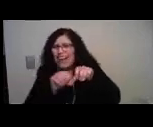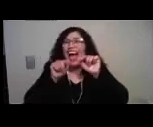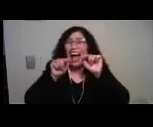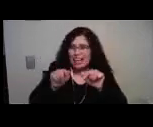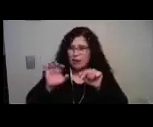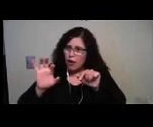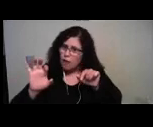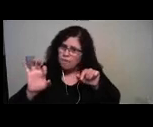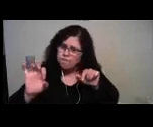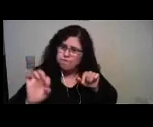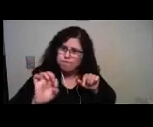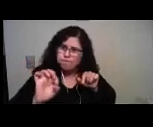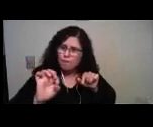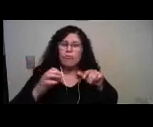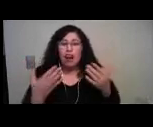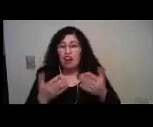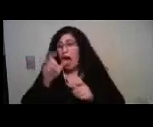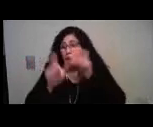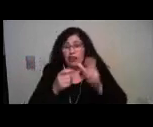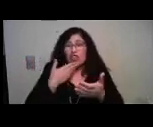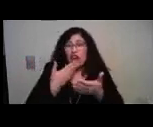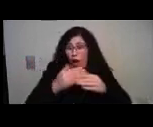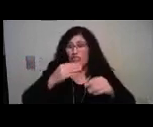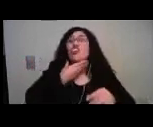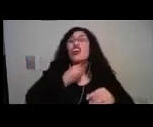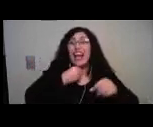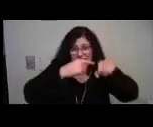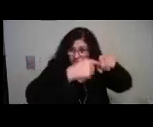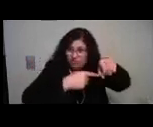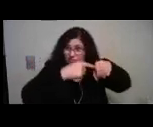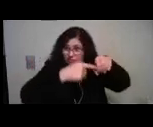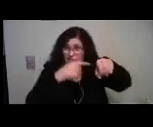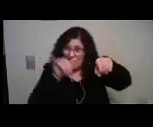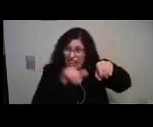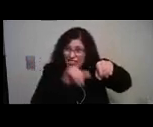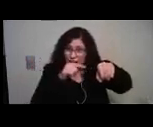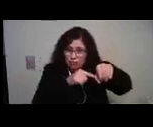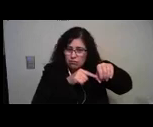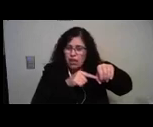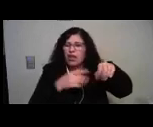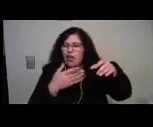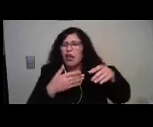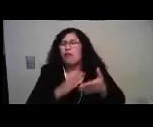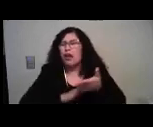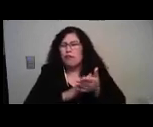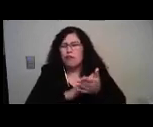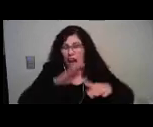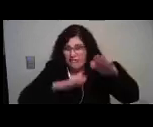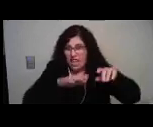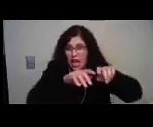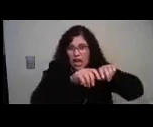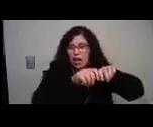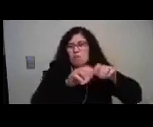ya no provoca como gran sintomatología. Pero un accidente cerebrovascular donde esta capa de materia grasa se desprenda y